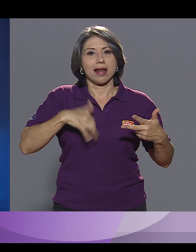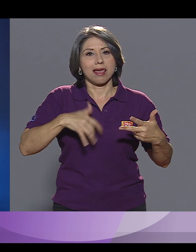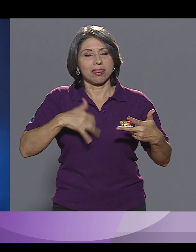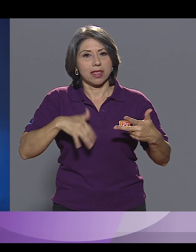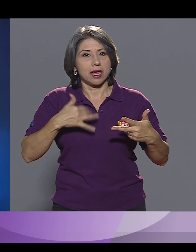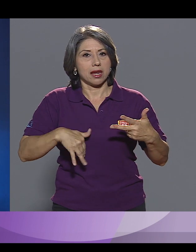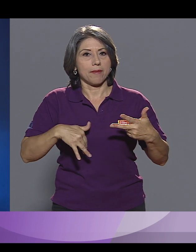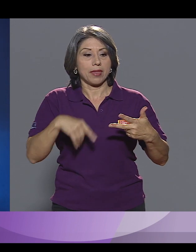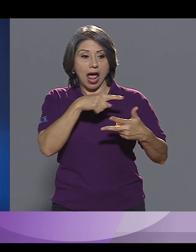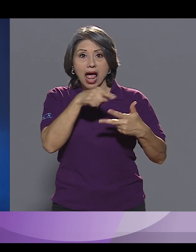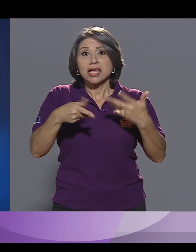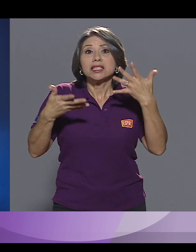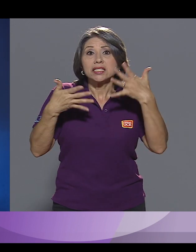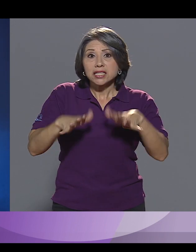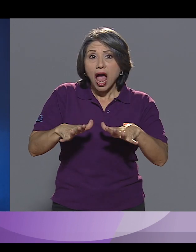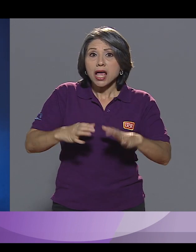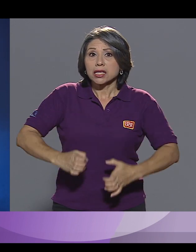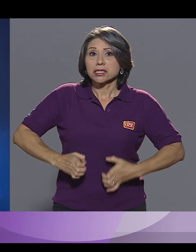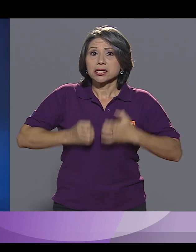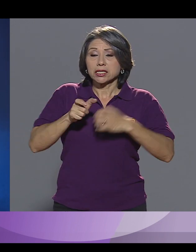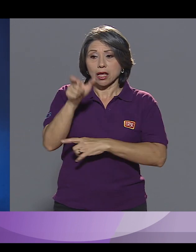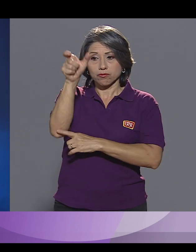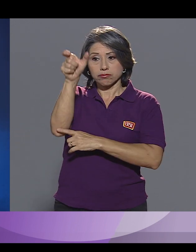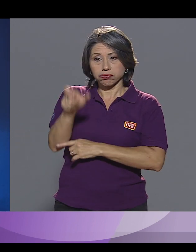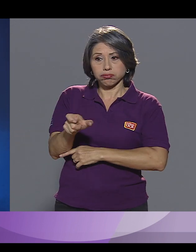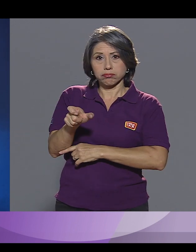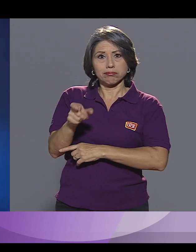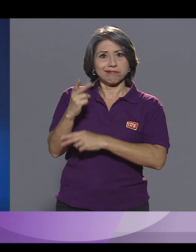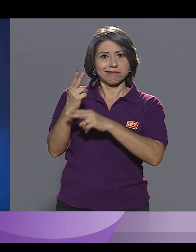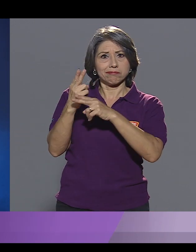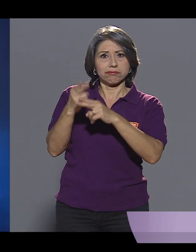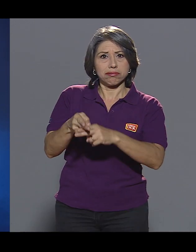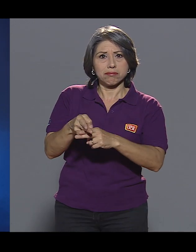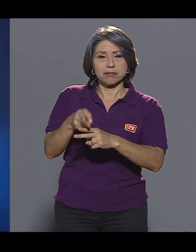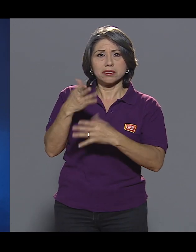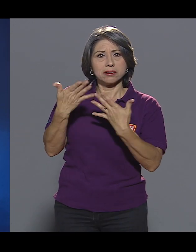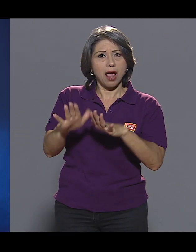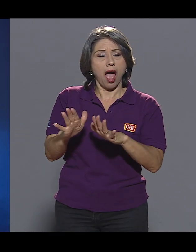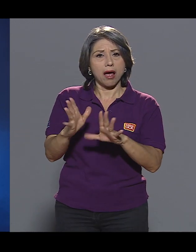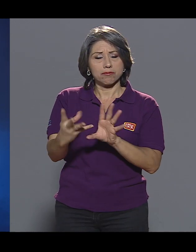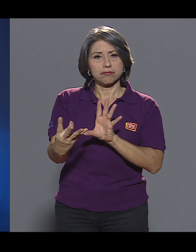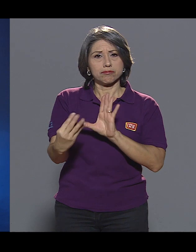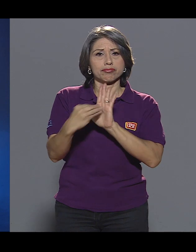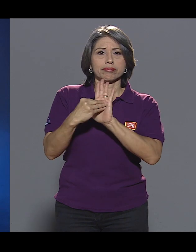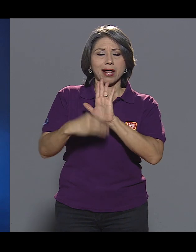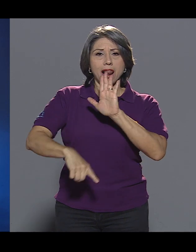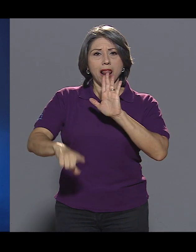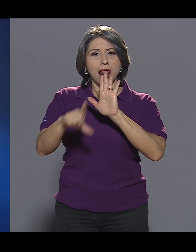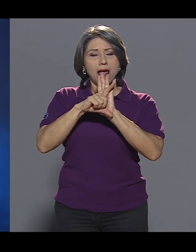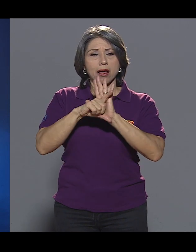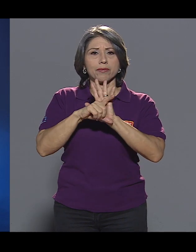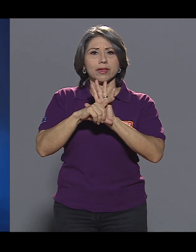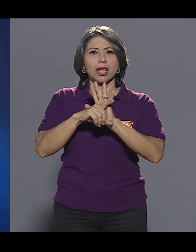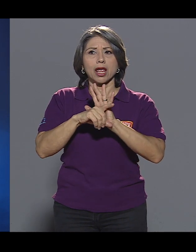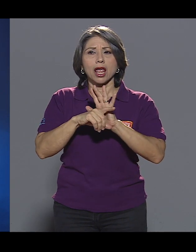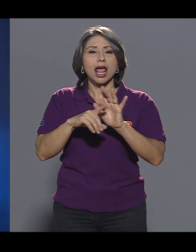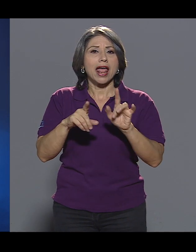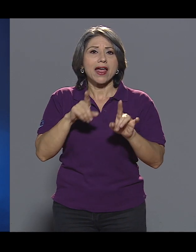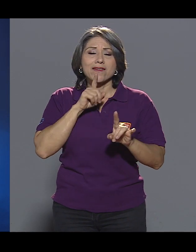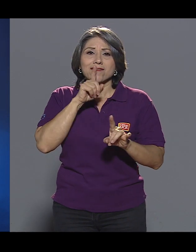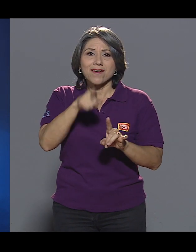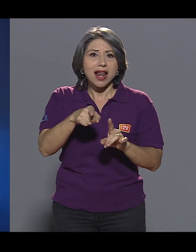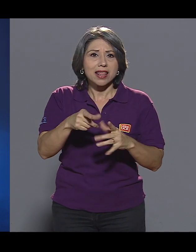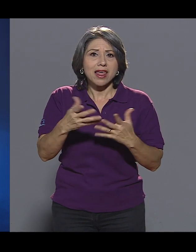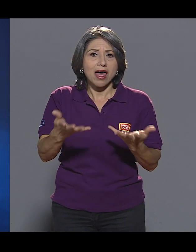es una figura en la cual esté propiamente legislada, ¿verdad?, o que esté dentro lo que es de alguna